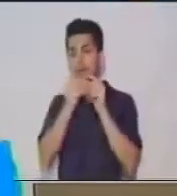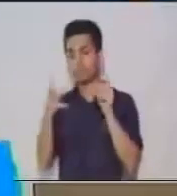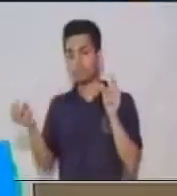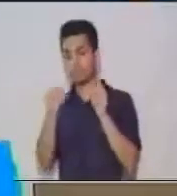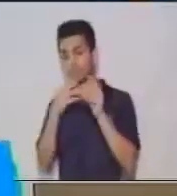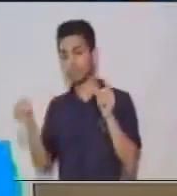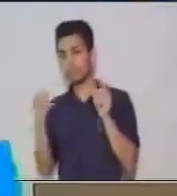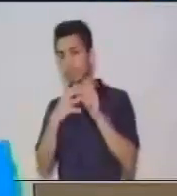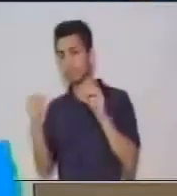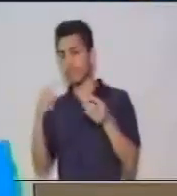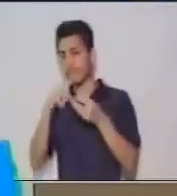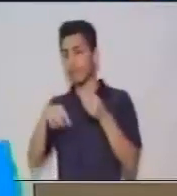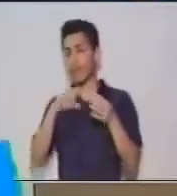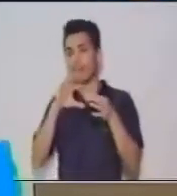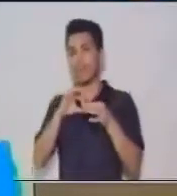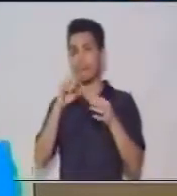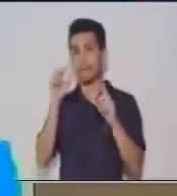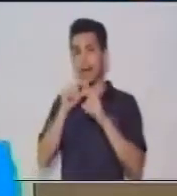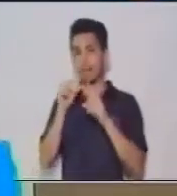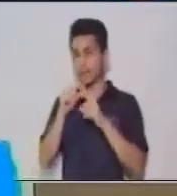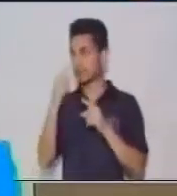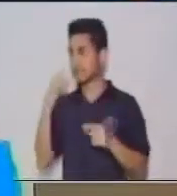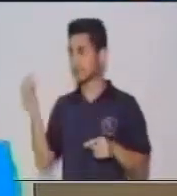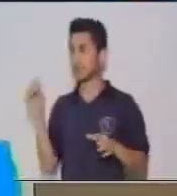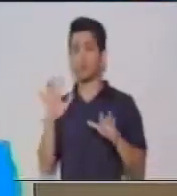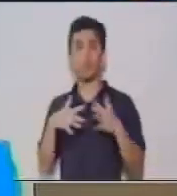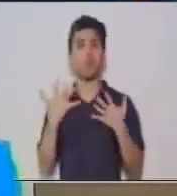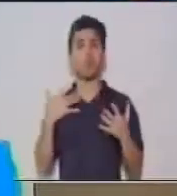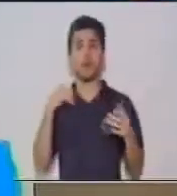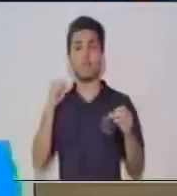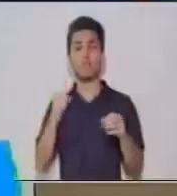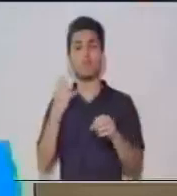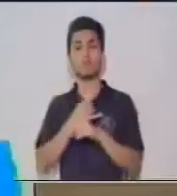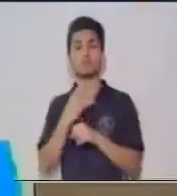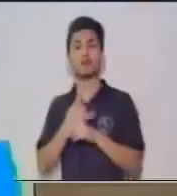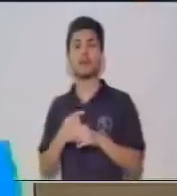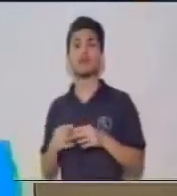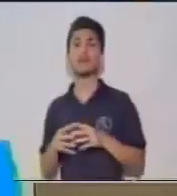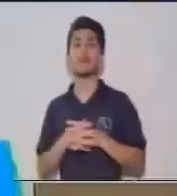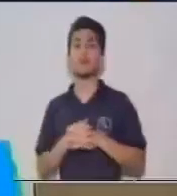esta palabra principal, fruta, ¿cuál podemos utilizar?